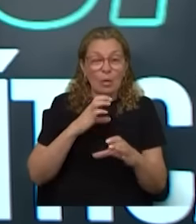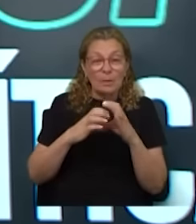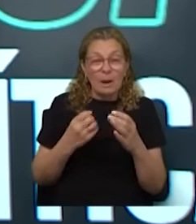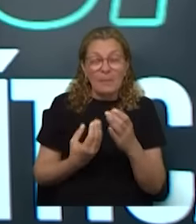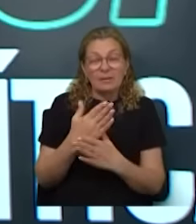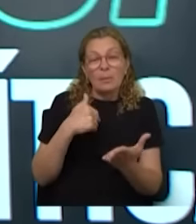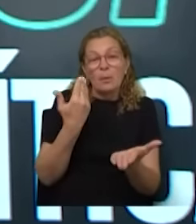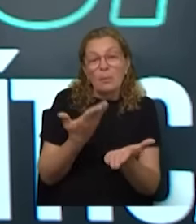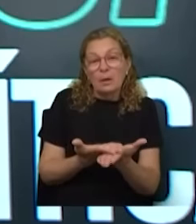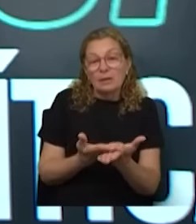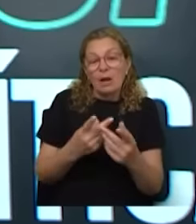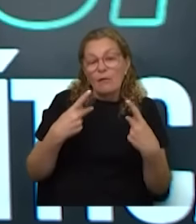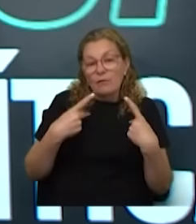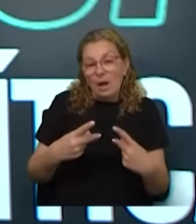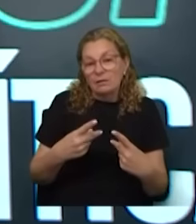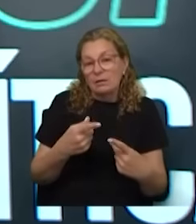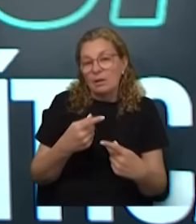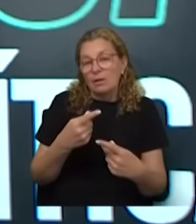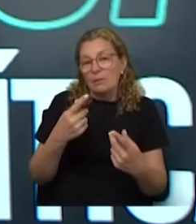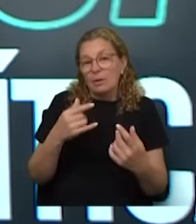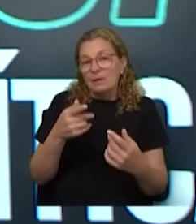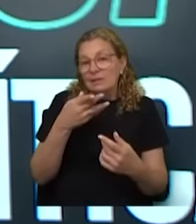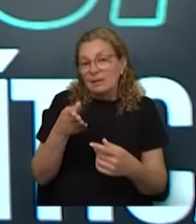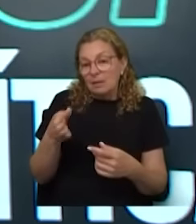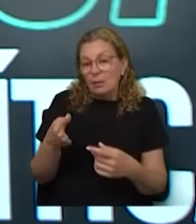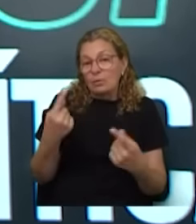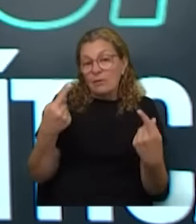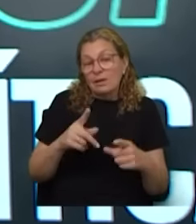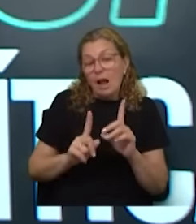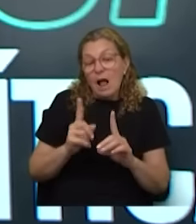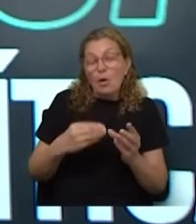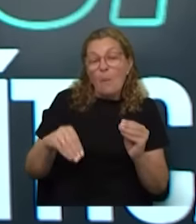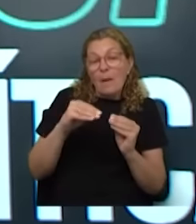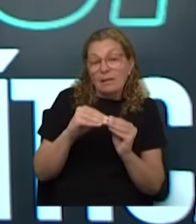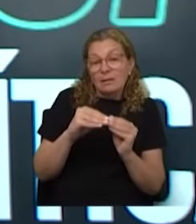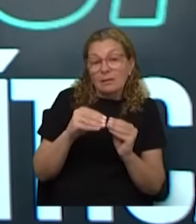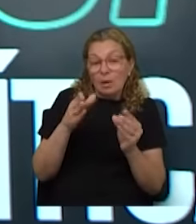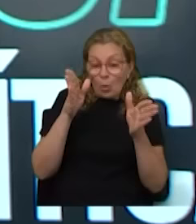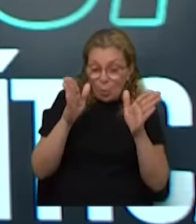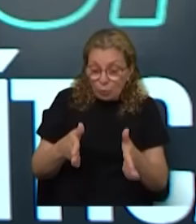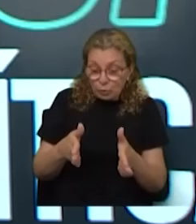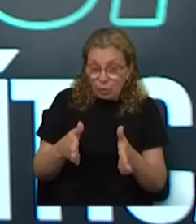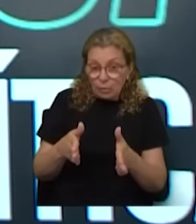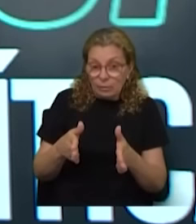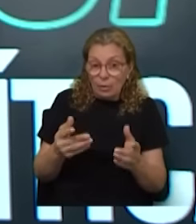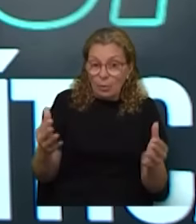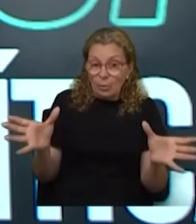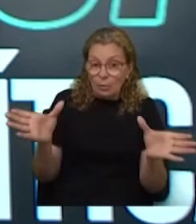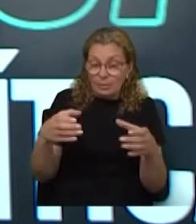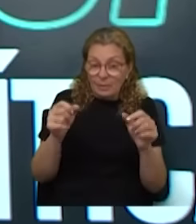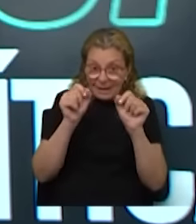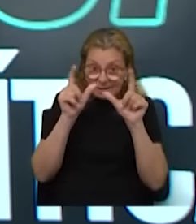las propuestas las recorridas y el debate como un insumo más que es un momento específico donde concentra una